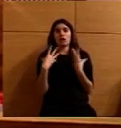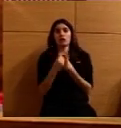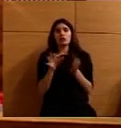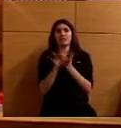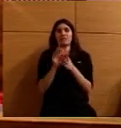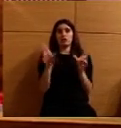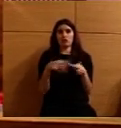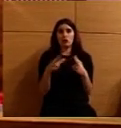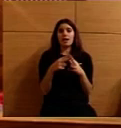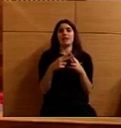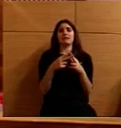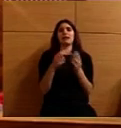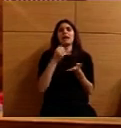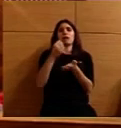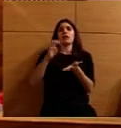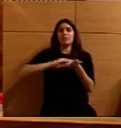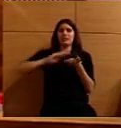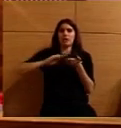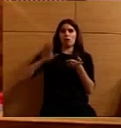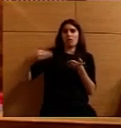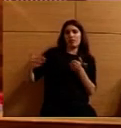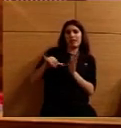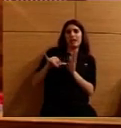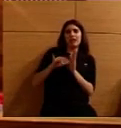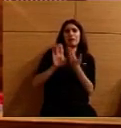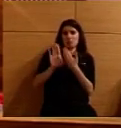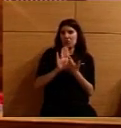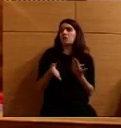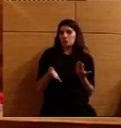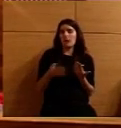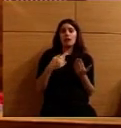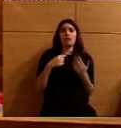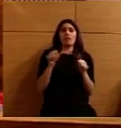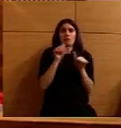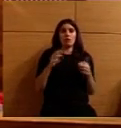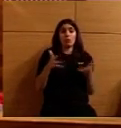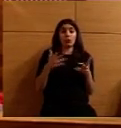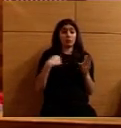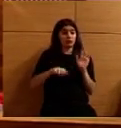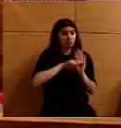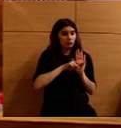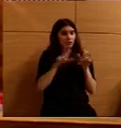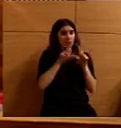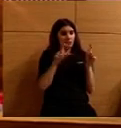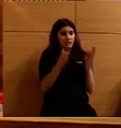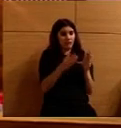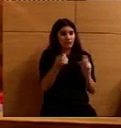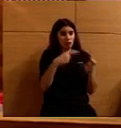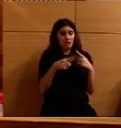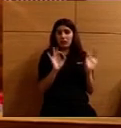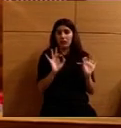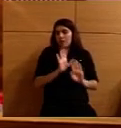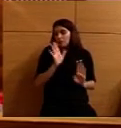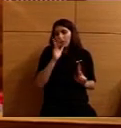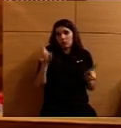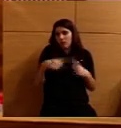sociales, también ayudas con administraciones próximas a los vecinos, de forma urgente posible. No pone nada para el comercio ni nada, pero